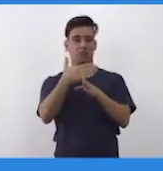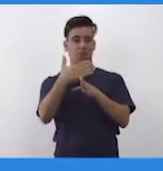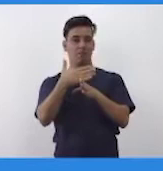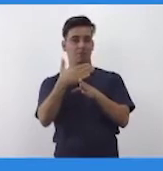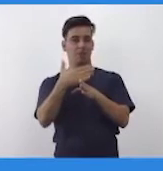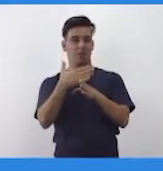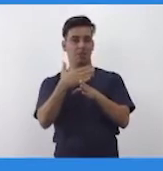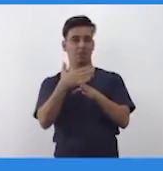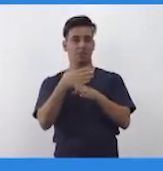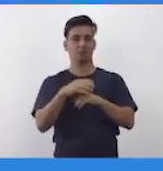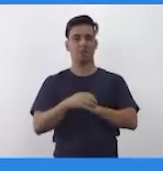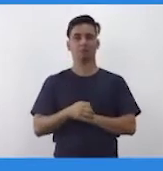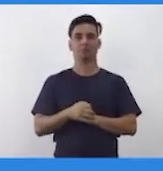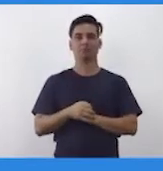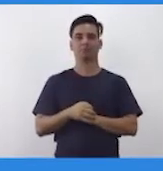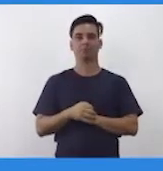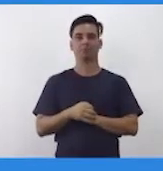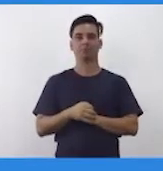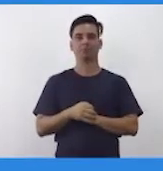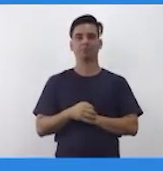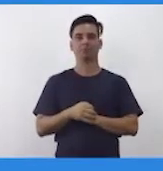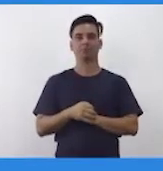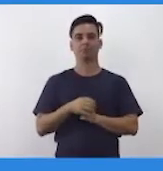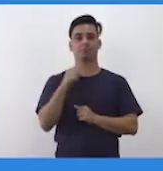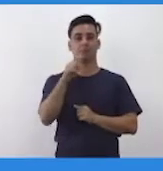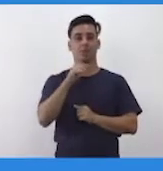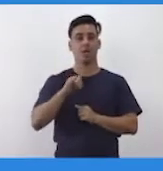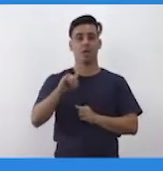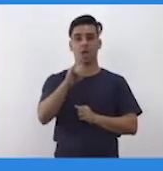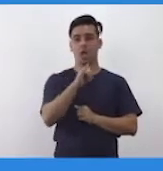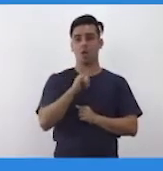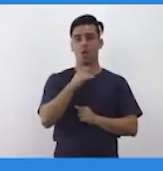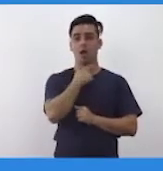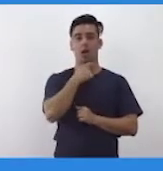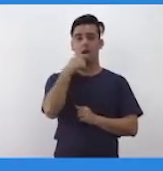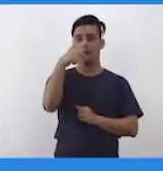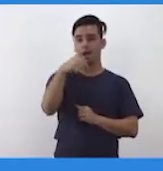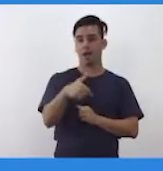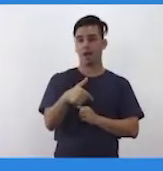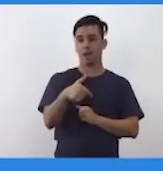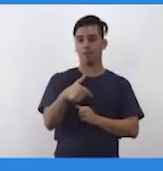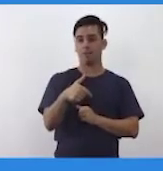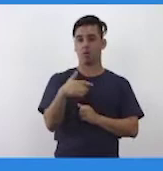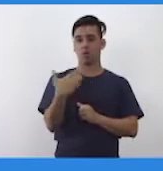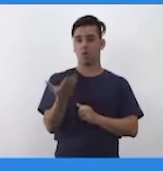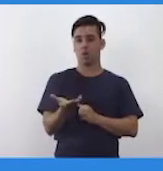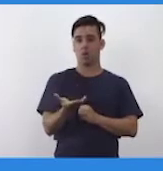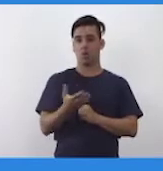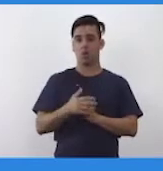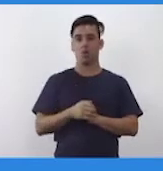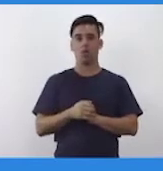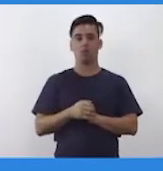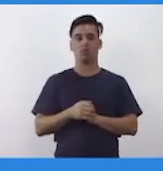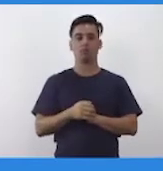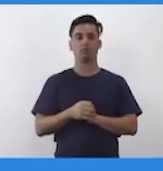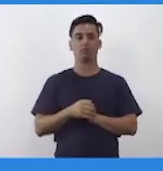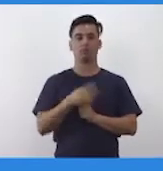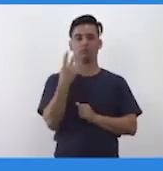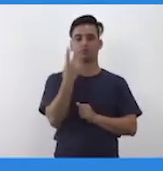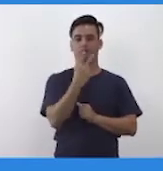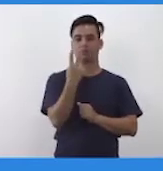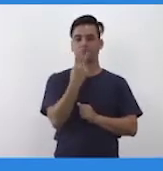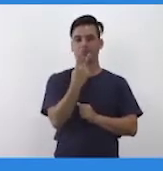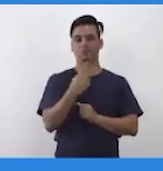y catabolismo, así como citar un ejemplo de la vía metabólica en cada caso.